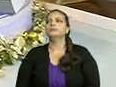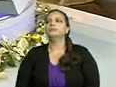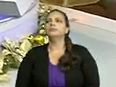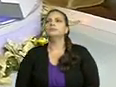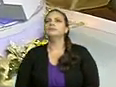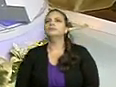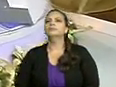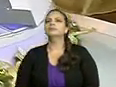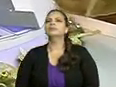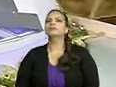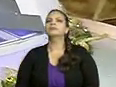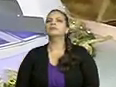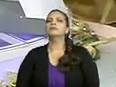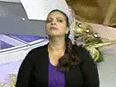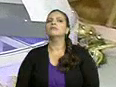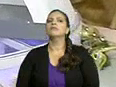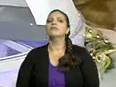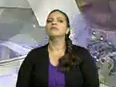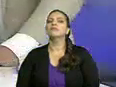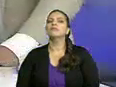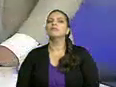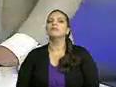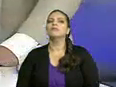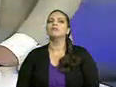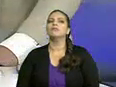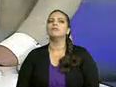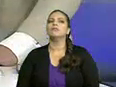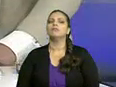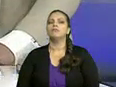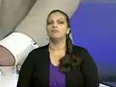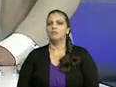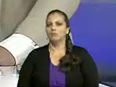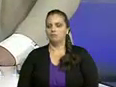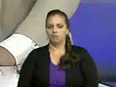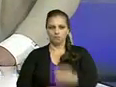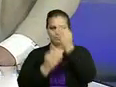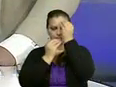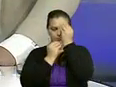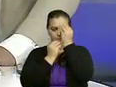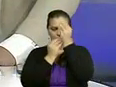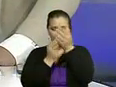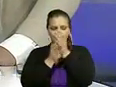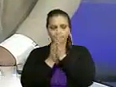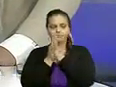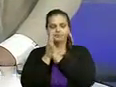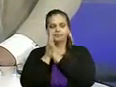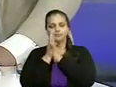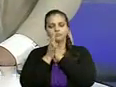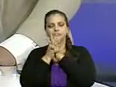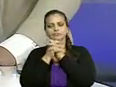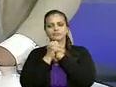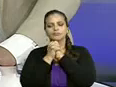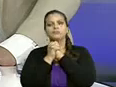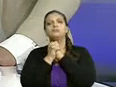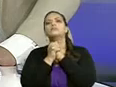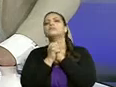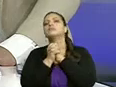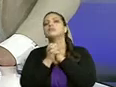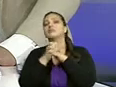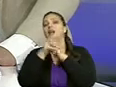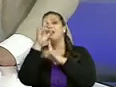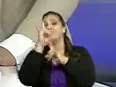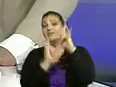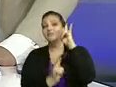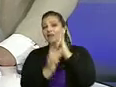ahora vamos a cambiar de tema para informarles que incidentes se registraron en el malecón de Salinas luego de que dos personas en